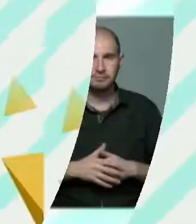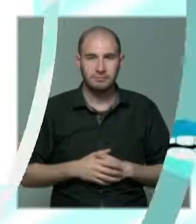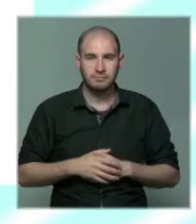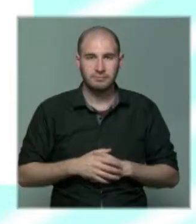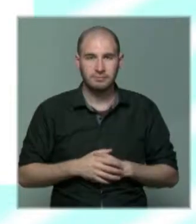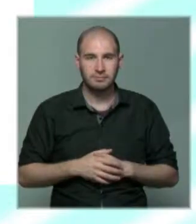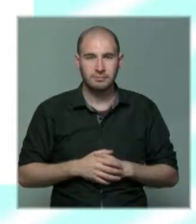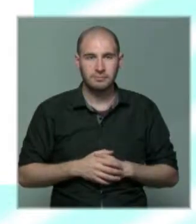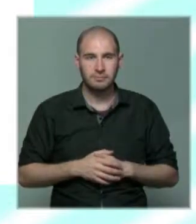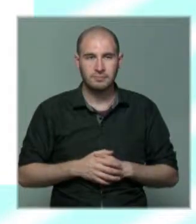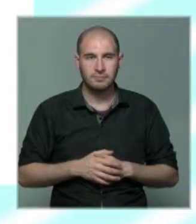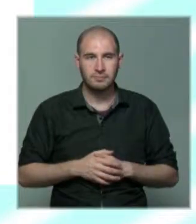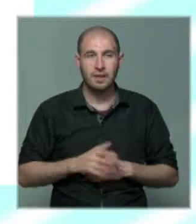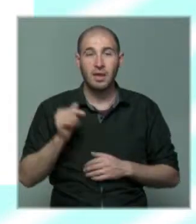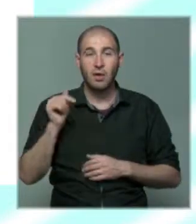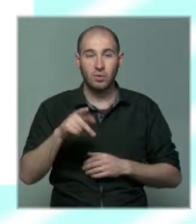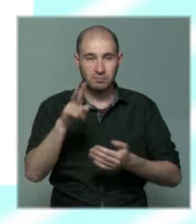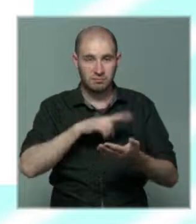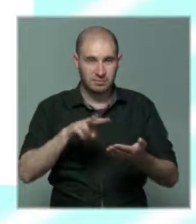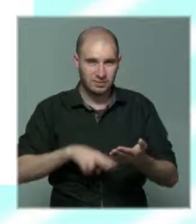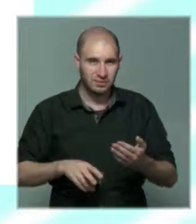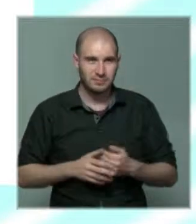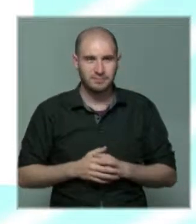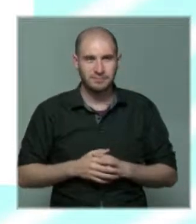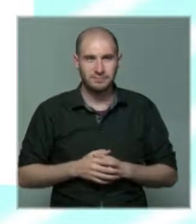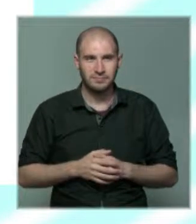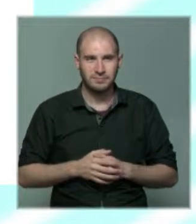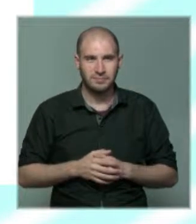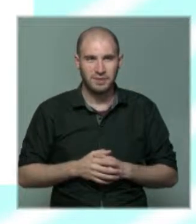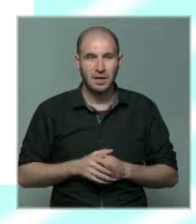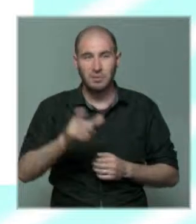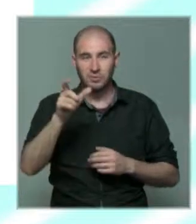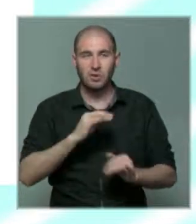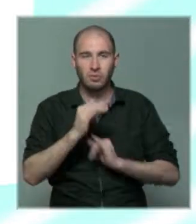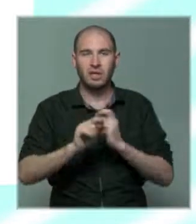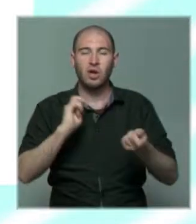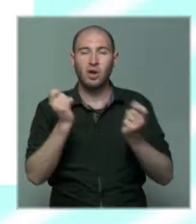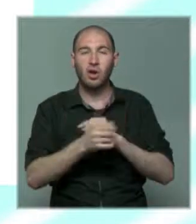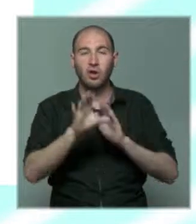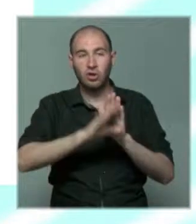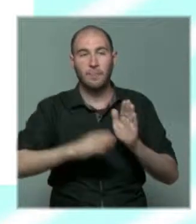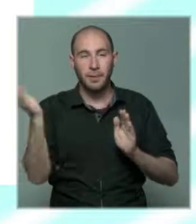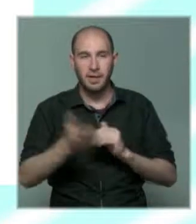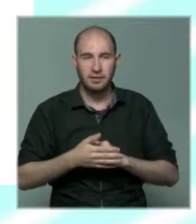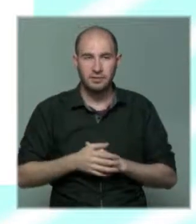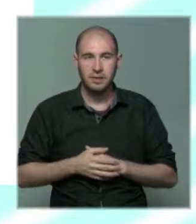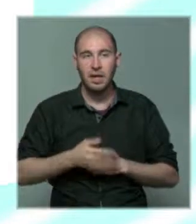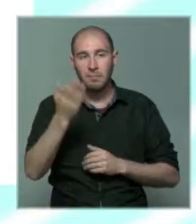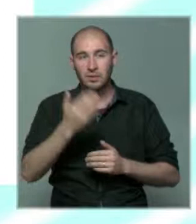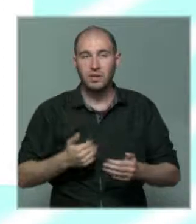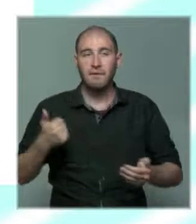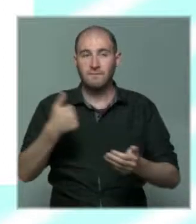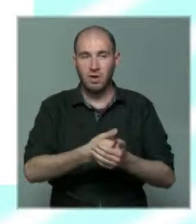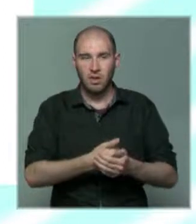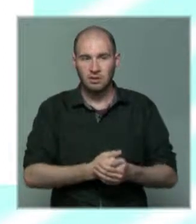tenemos justamente... ¿Usted tiene la lectura asegurada? Sí, esta persona dice, reforma del Código Penal, los agresores